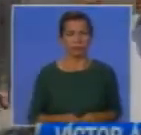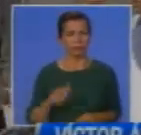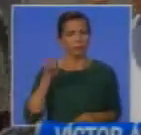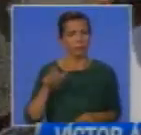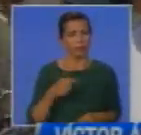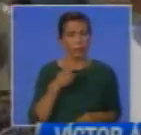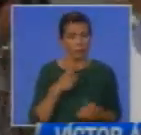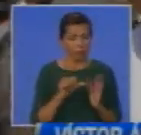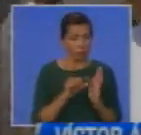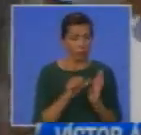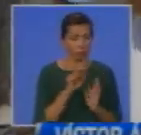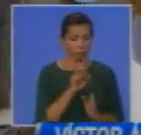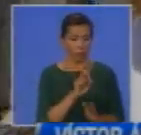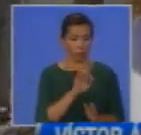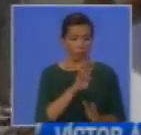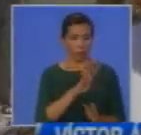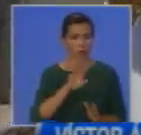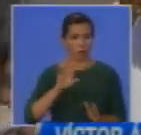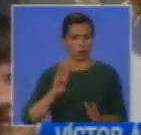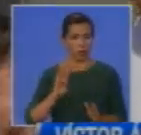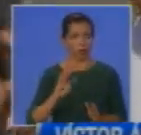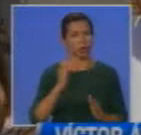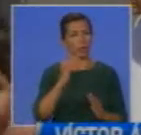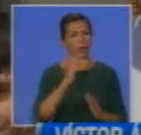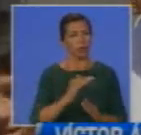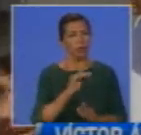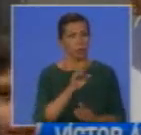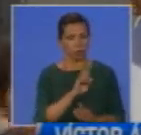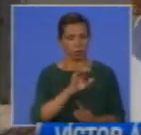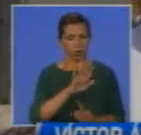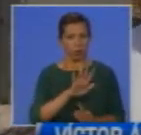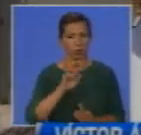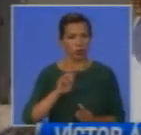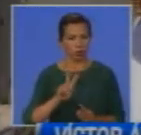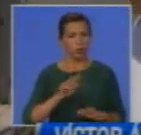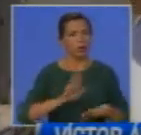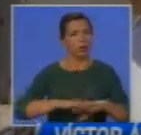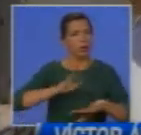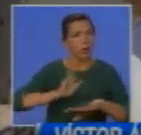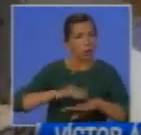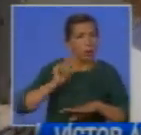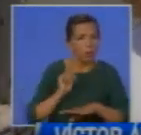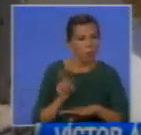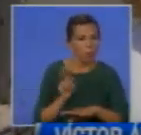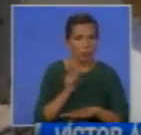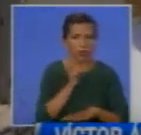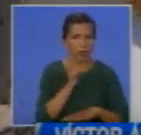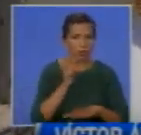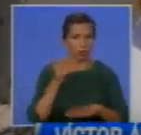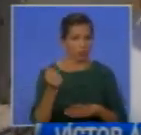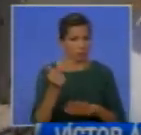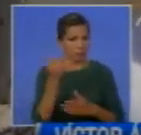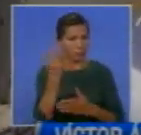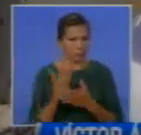los artículos 146, 152, en la tipificación de culpa y también en la creación,